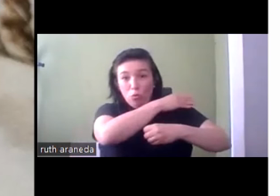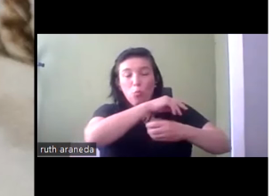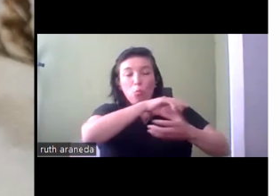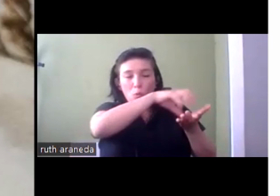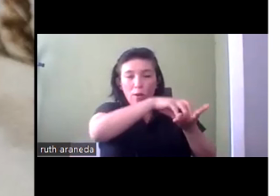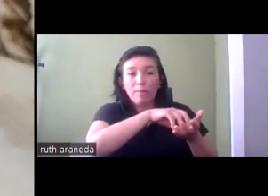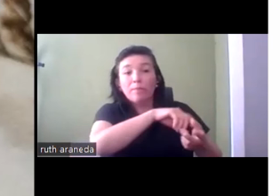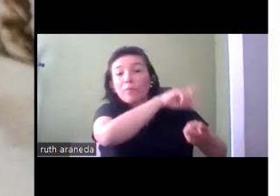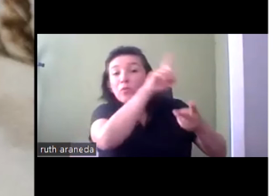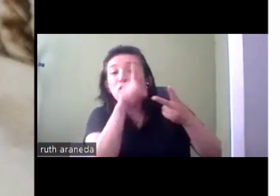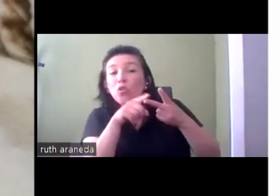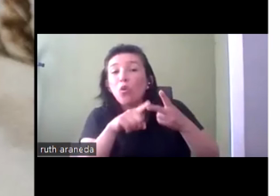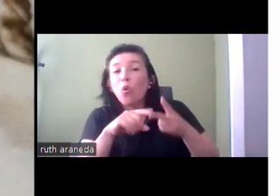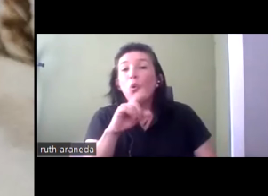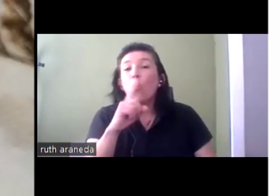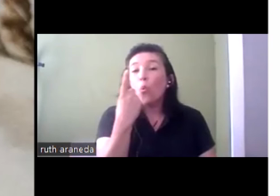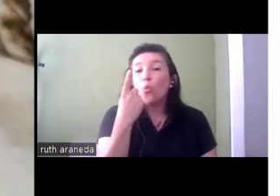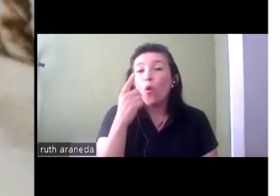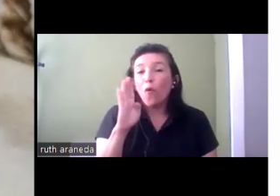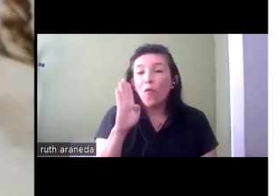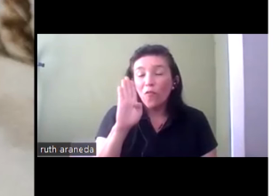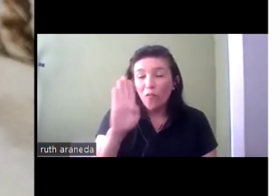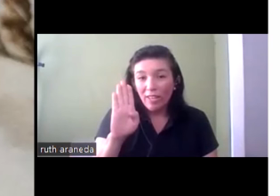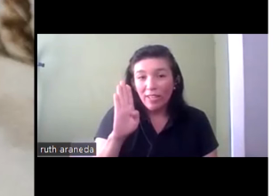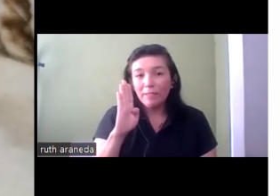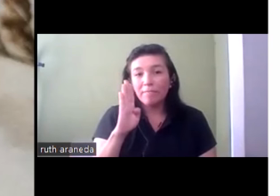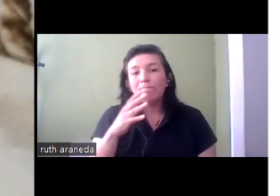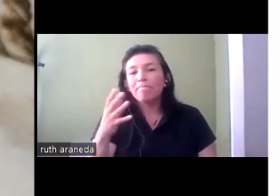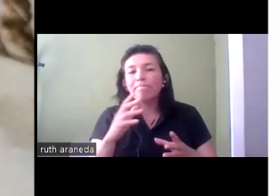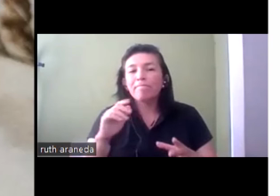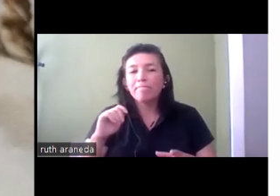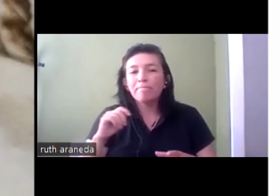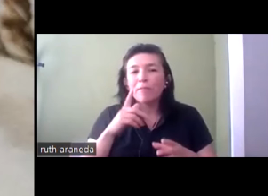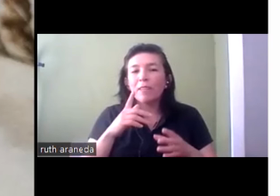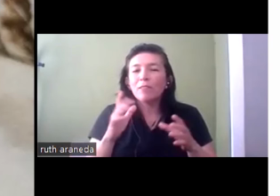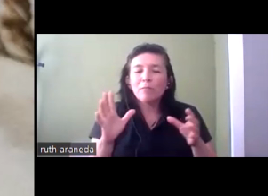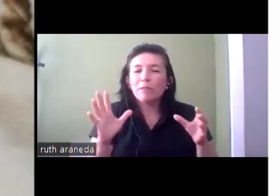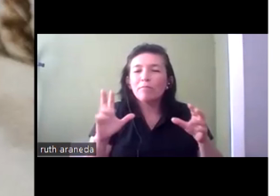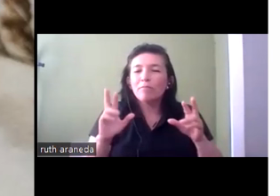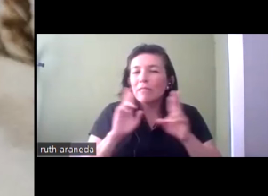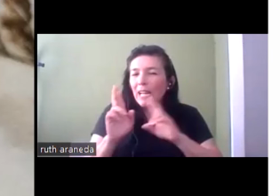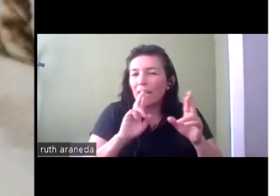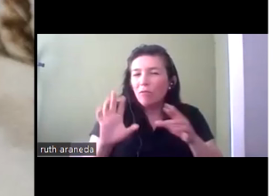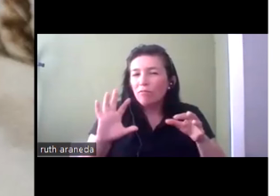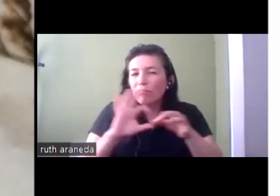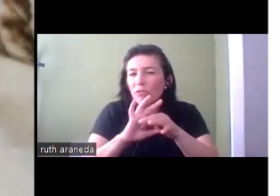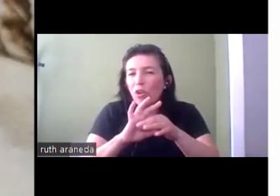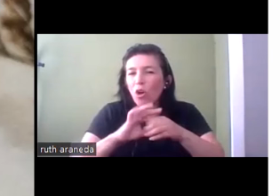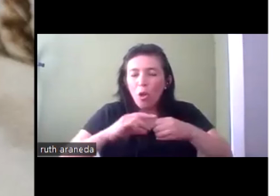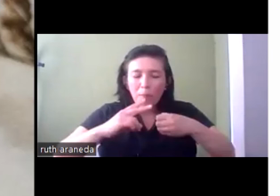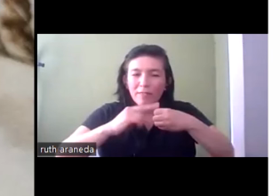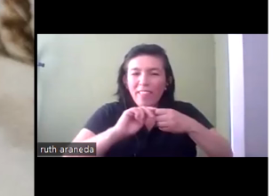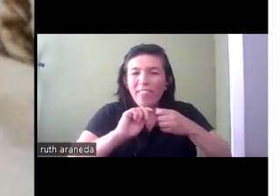fase ITA 1B, que posee, digamos, una estrecha relación con el estilo cerámico